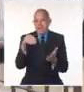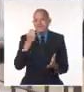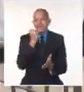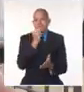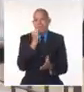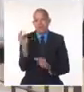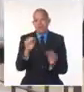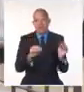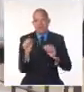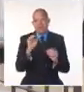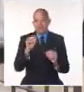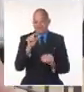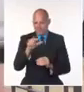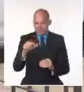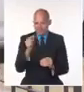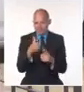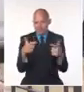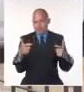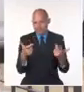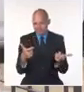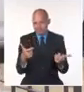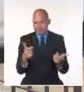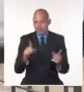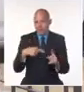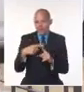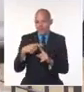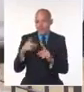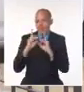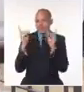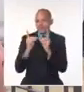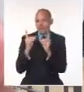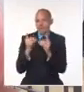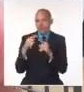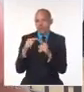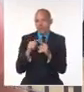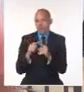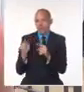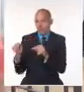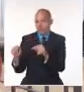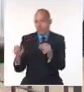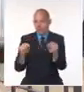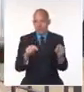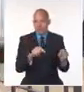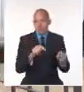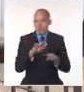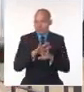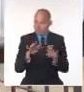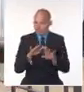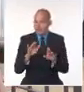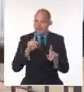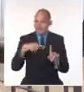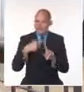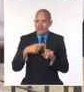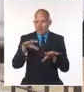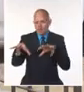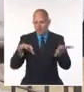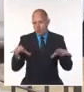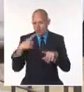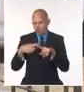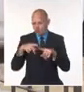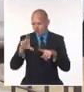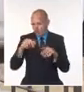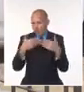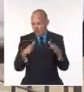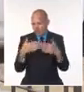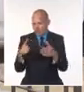proceso a otras áreas físicas de legalización también, y eso ha conllevado que se puedan legalizar